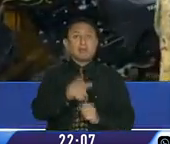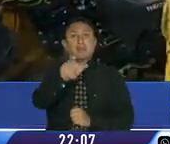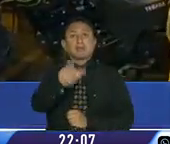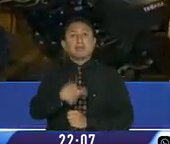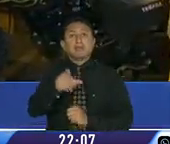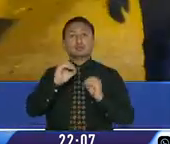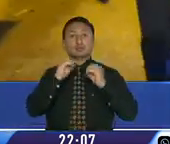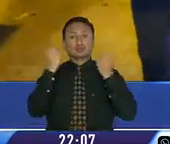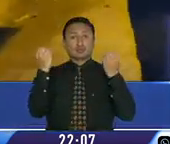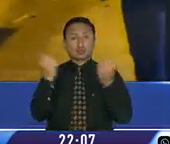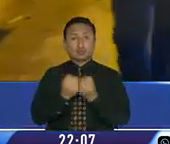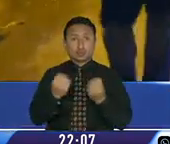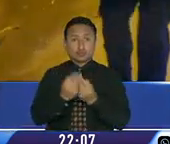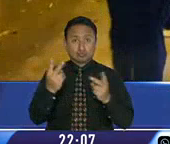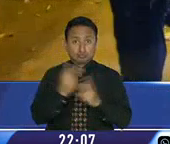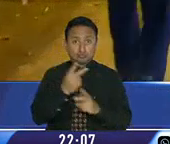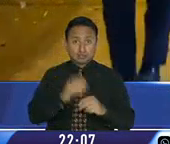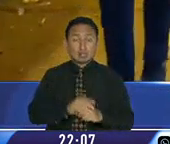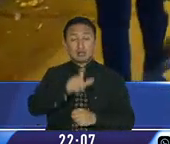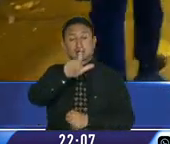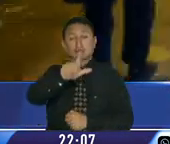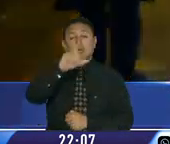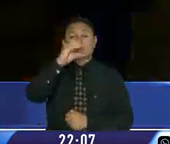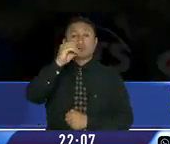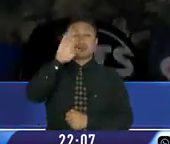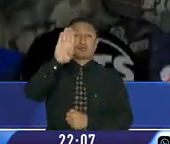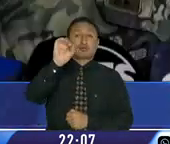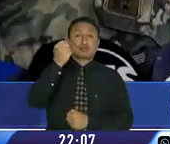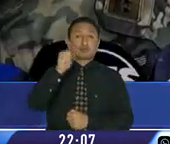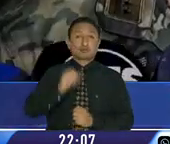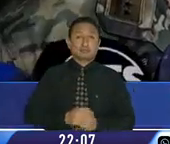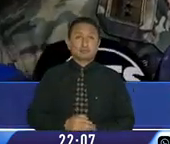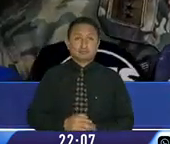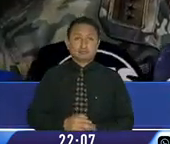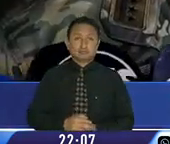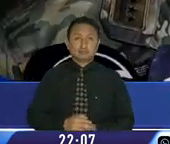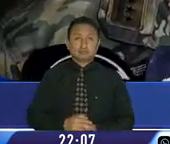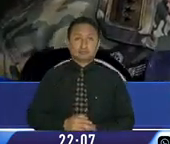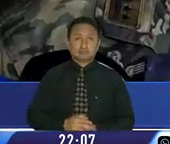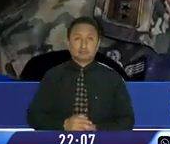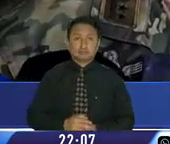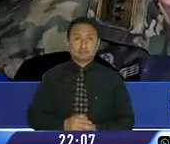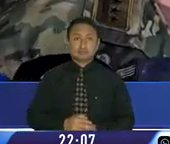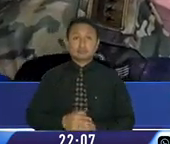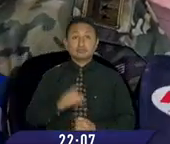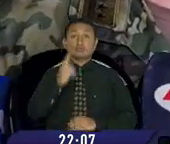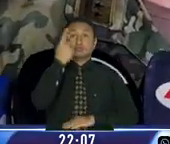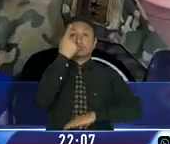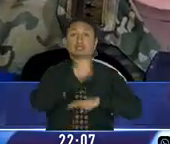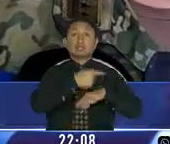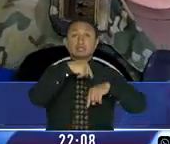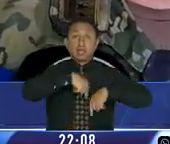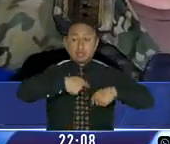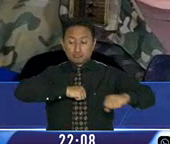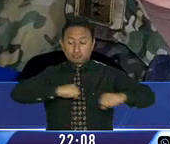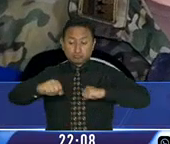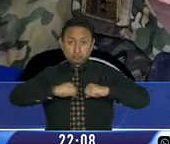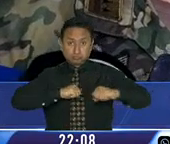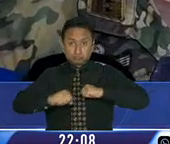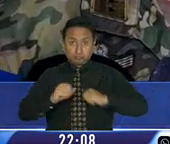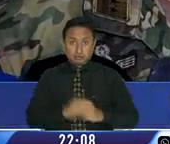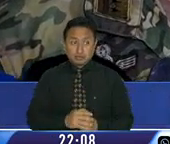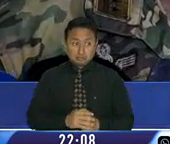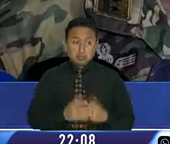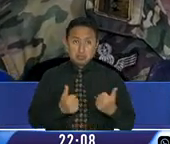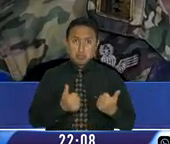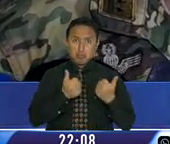de una organización delictiva denominada Los Lobos. Para el primer día de operaciones ha sido